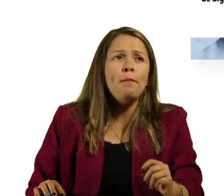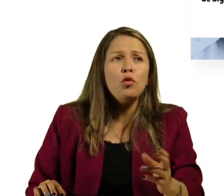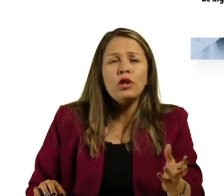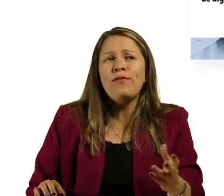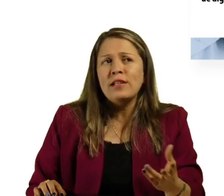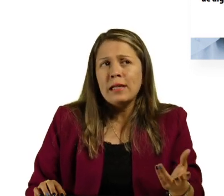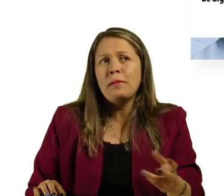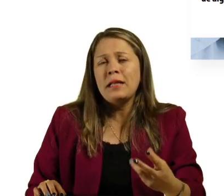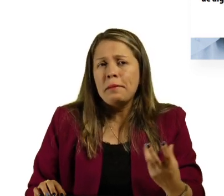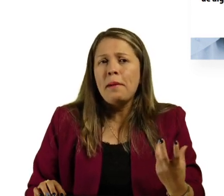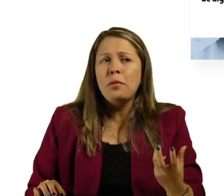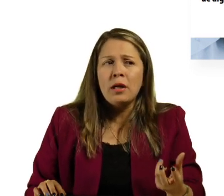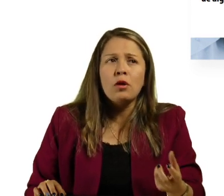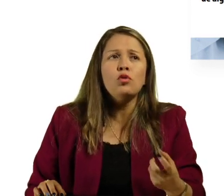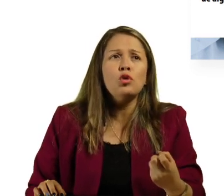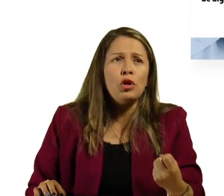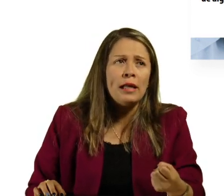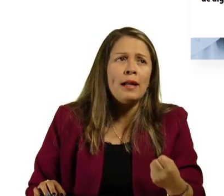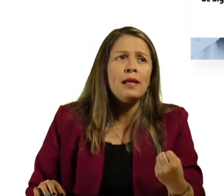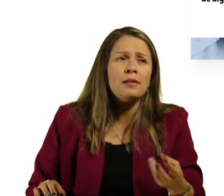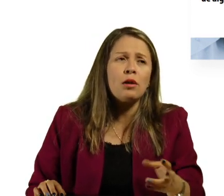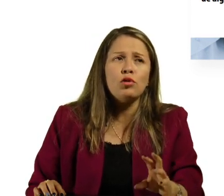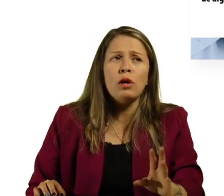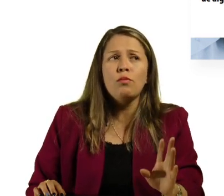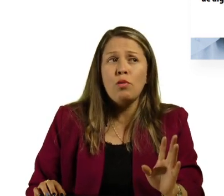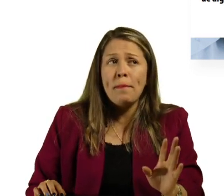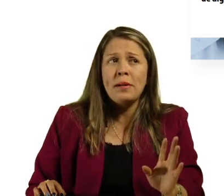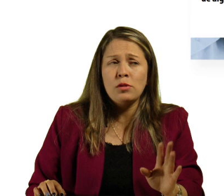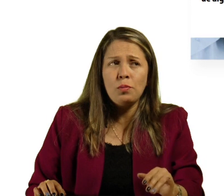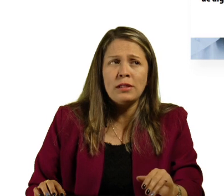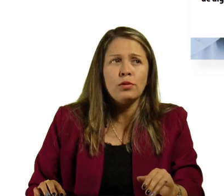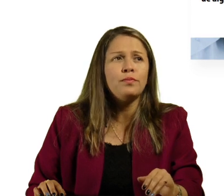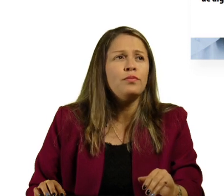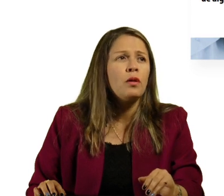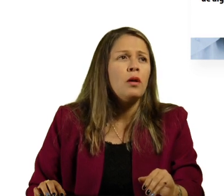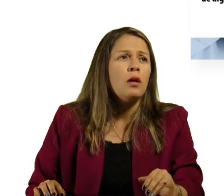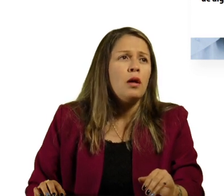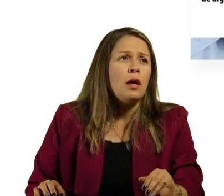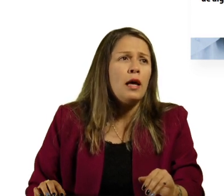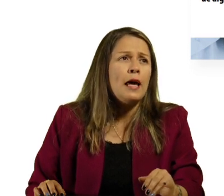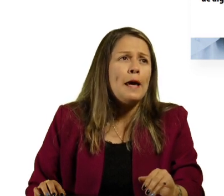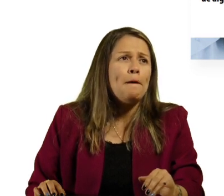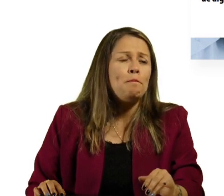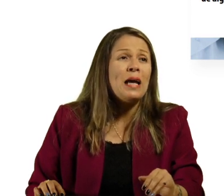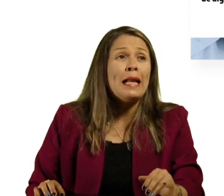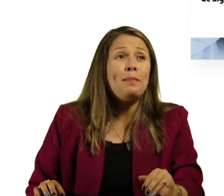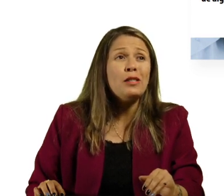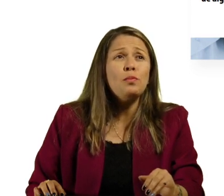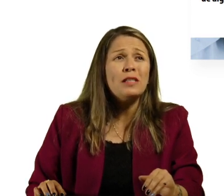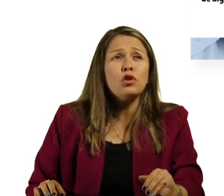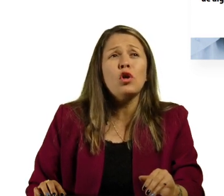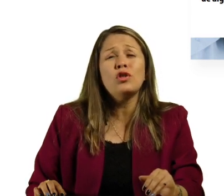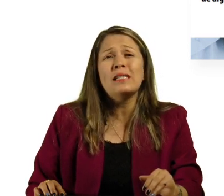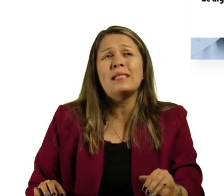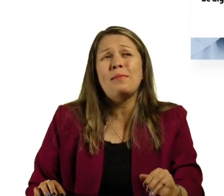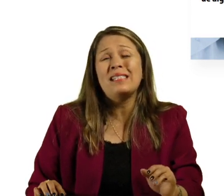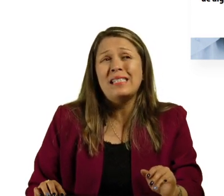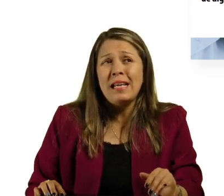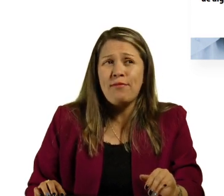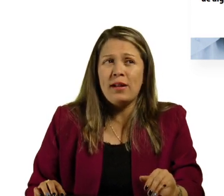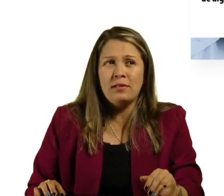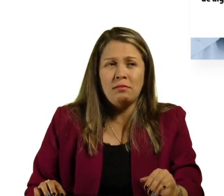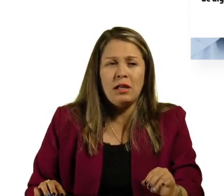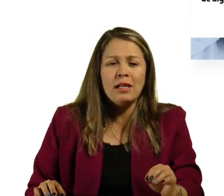muy difícilmente va a poder consolidar y desarrollar un buen presupuesto. En el presupuesto solo se